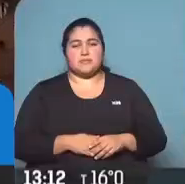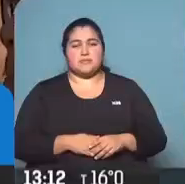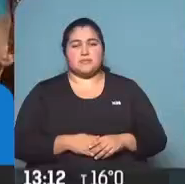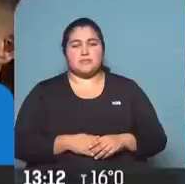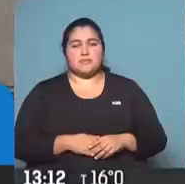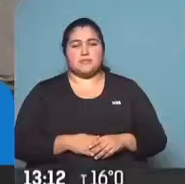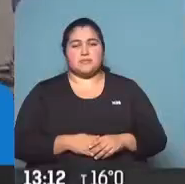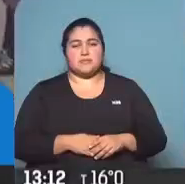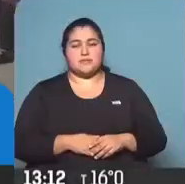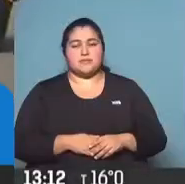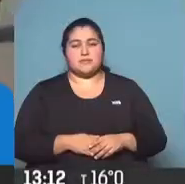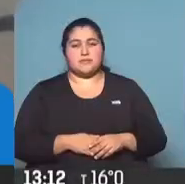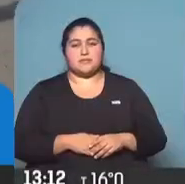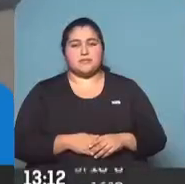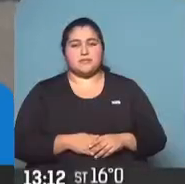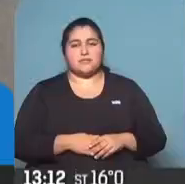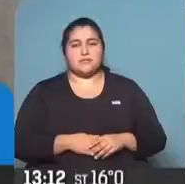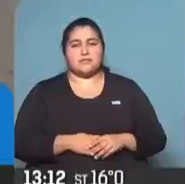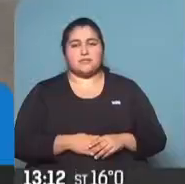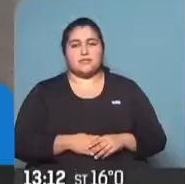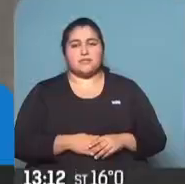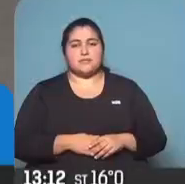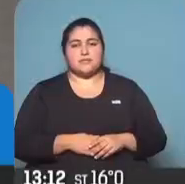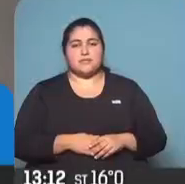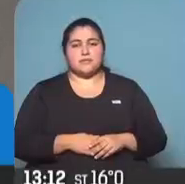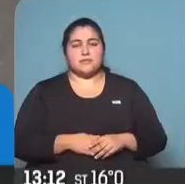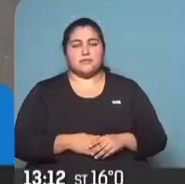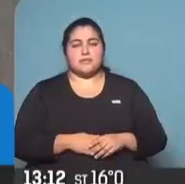i ah